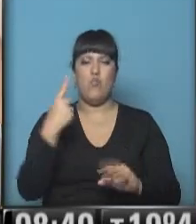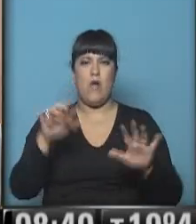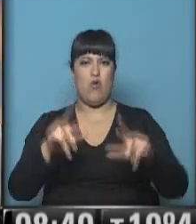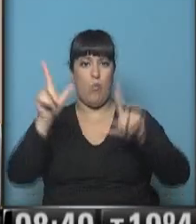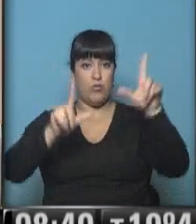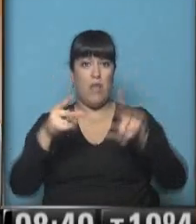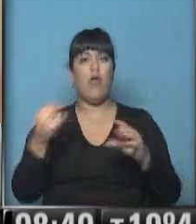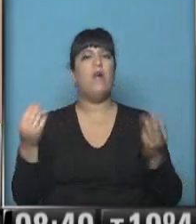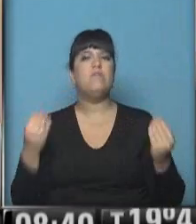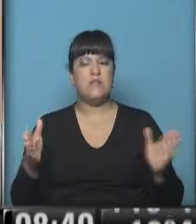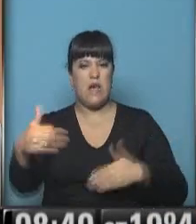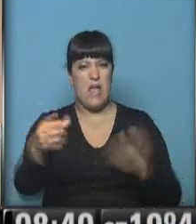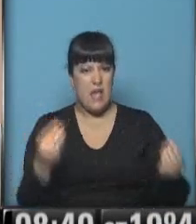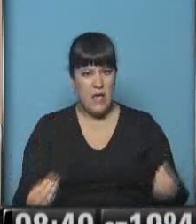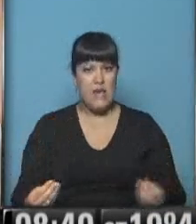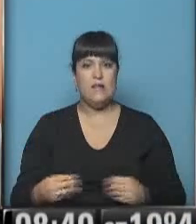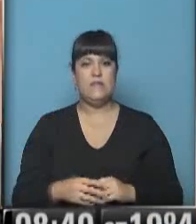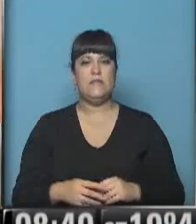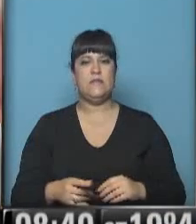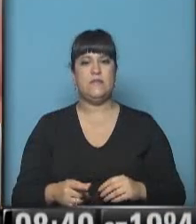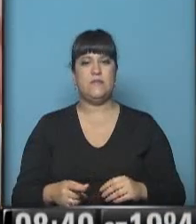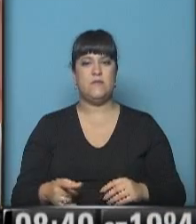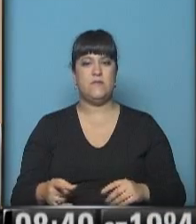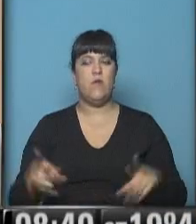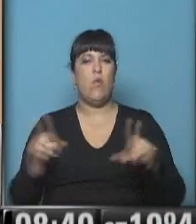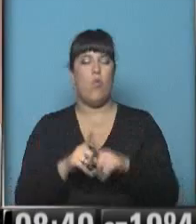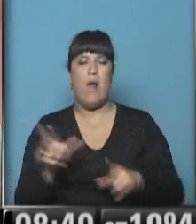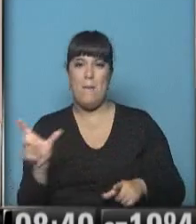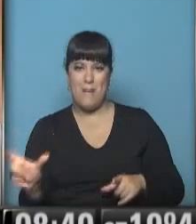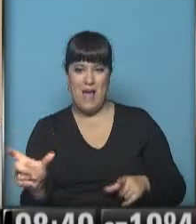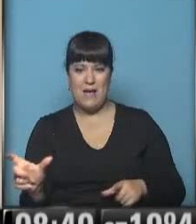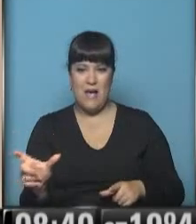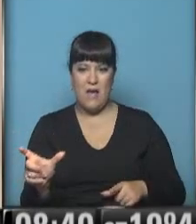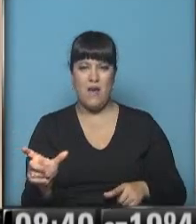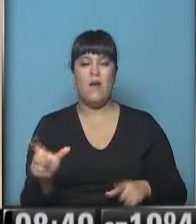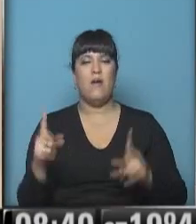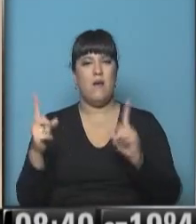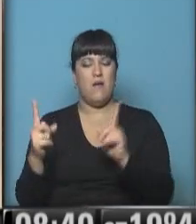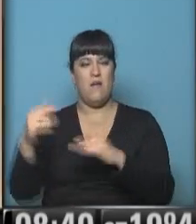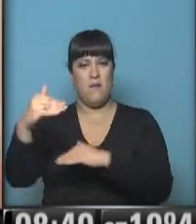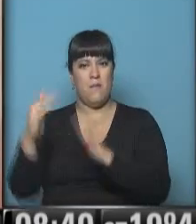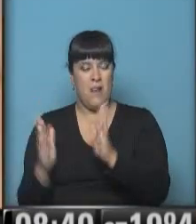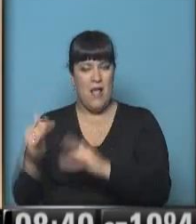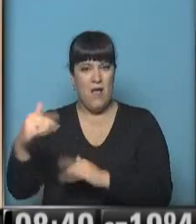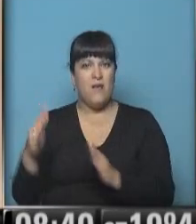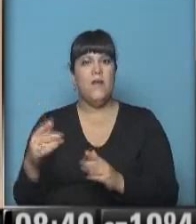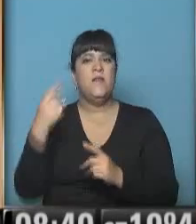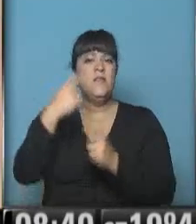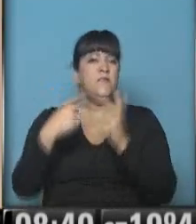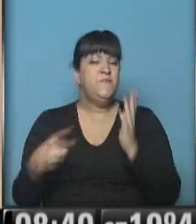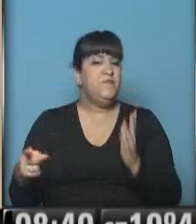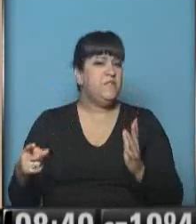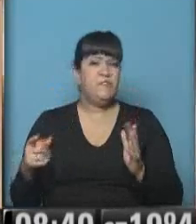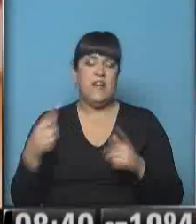este kit bueno usa sobre todo una raspberry es una placa de la cual ya hablamos que sirve para armar distinto tipo